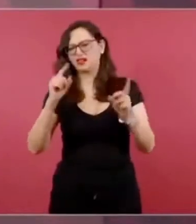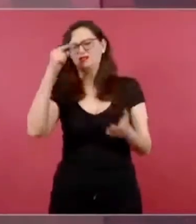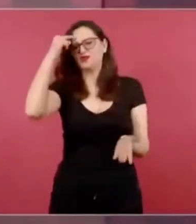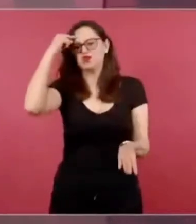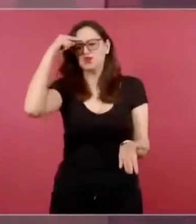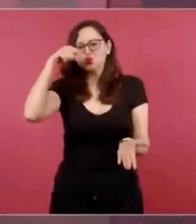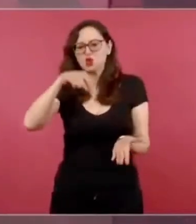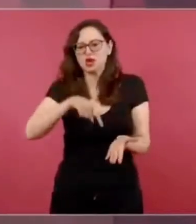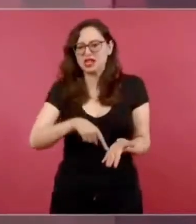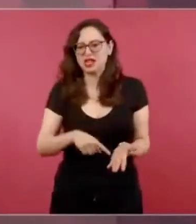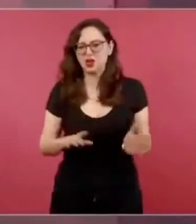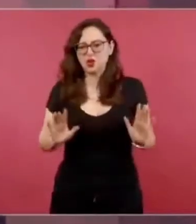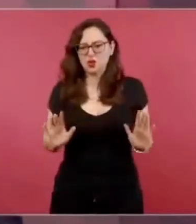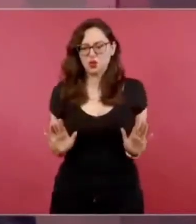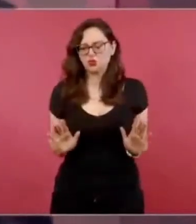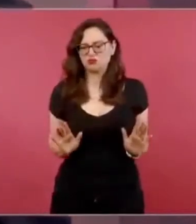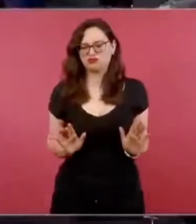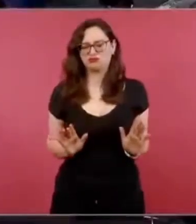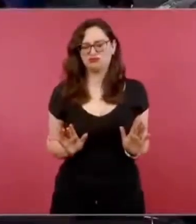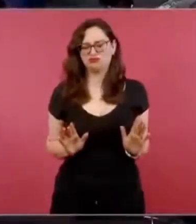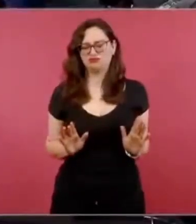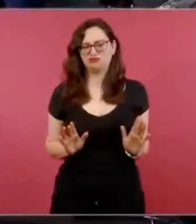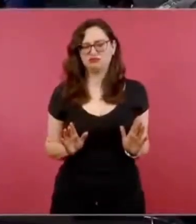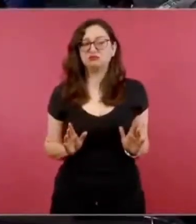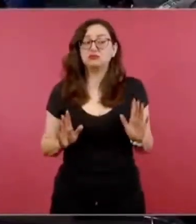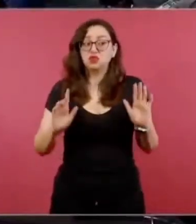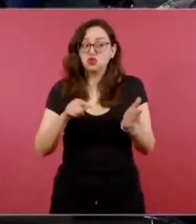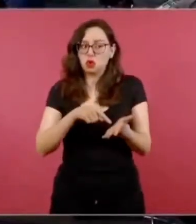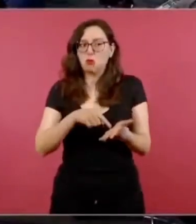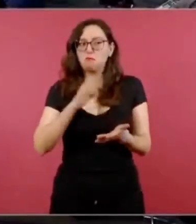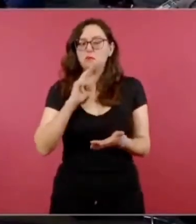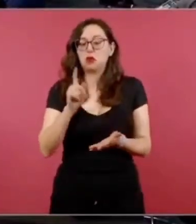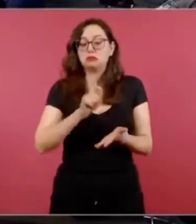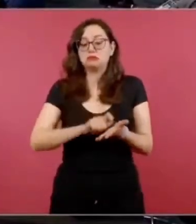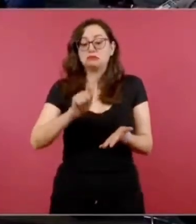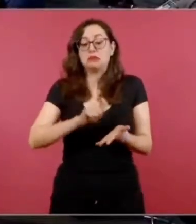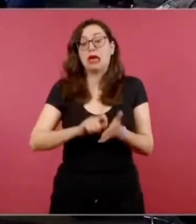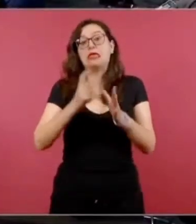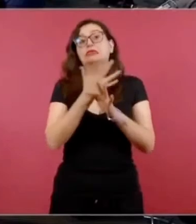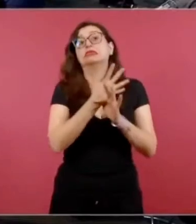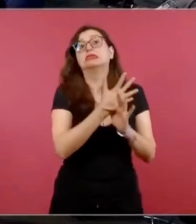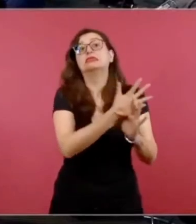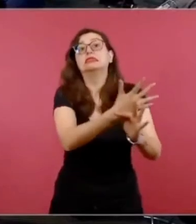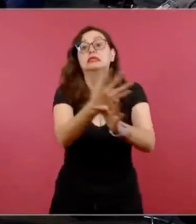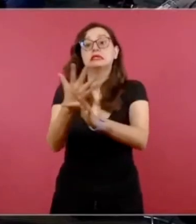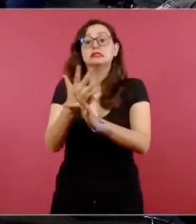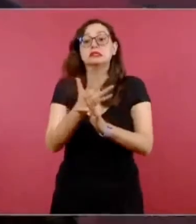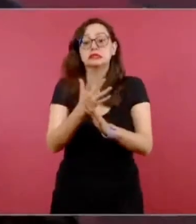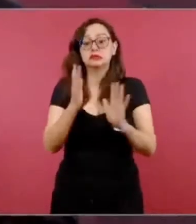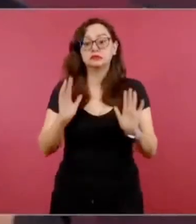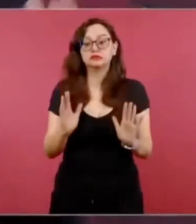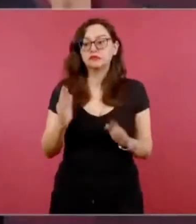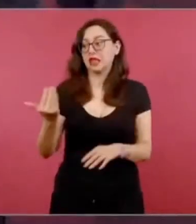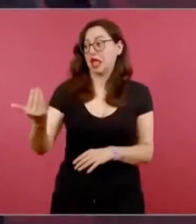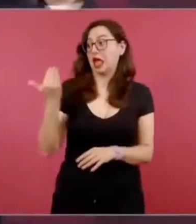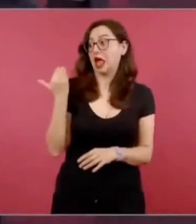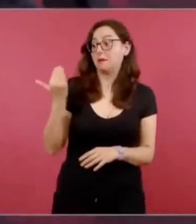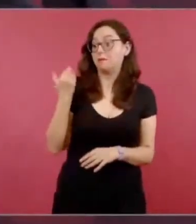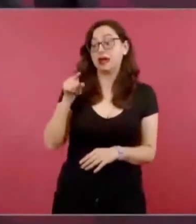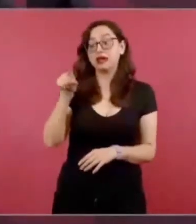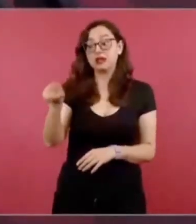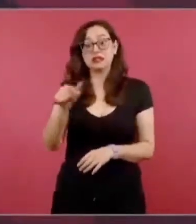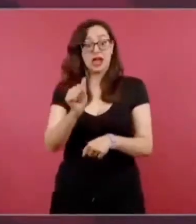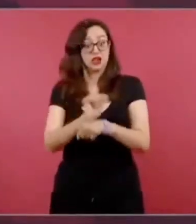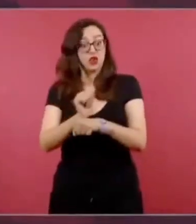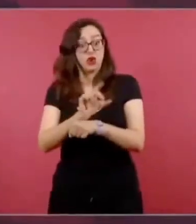pero que se dice. Y resulta que hace poco Eugenio Derbez dice que es cierto. Entonces estaba yo